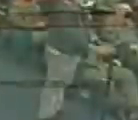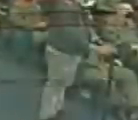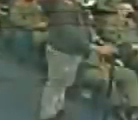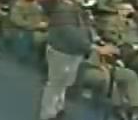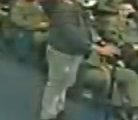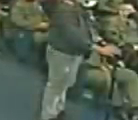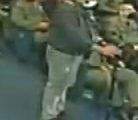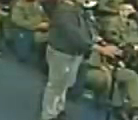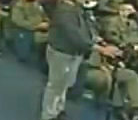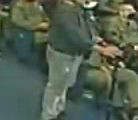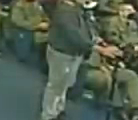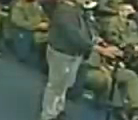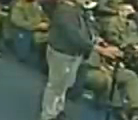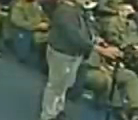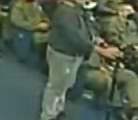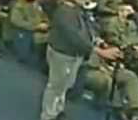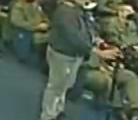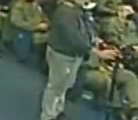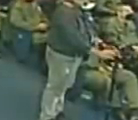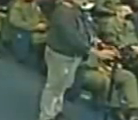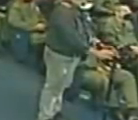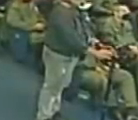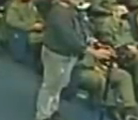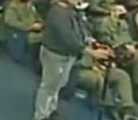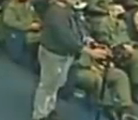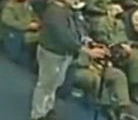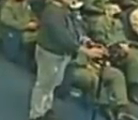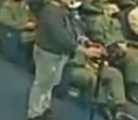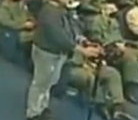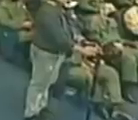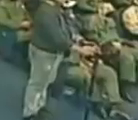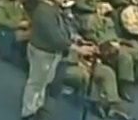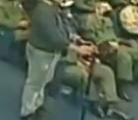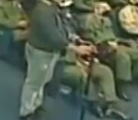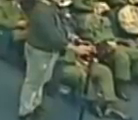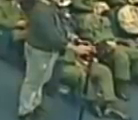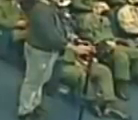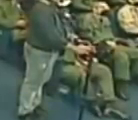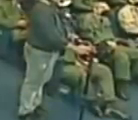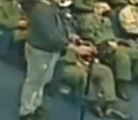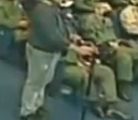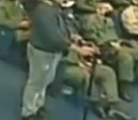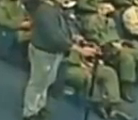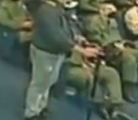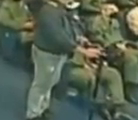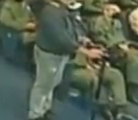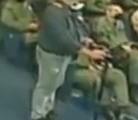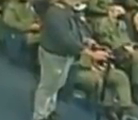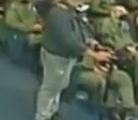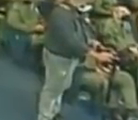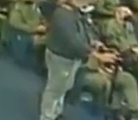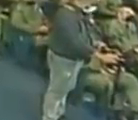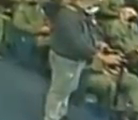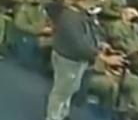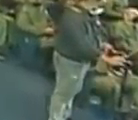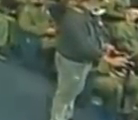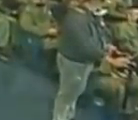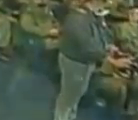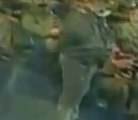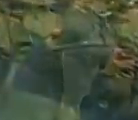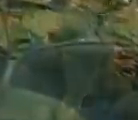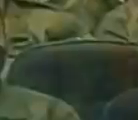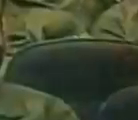su espíritu bolivariano. Hoy estamos precisamente en una jornada muy importante. Es